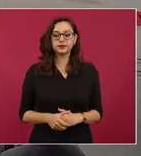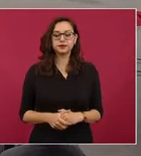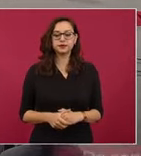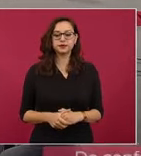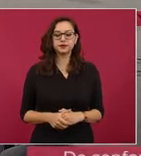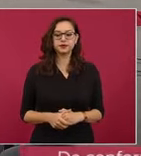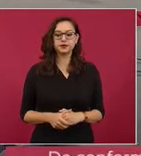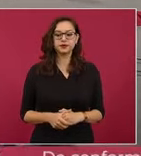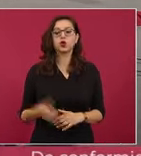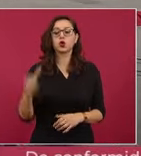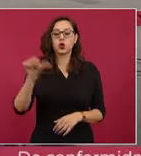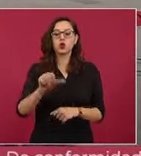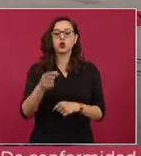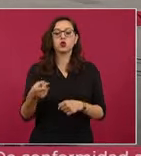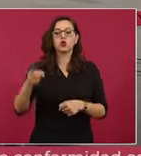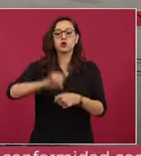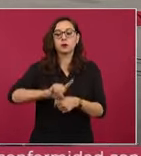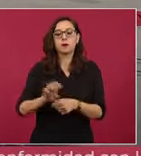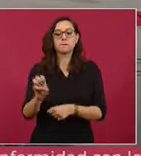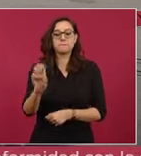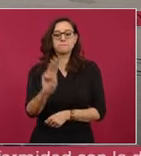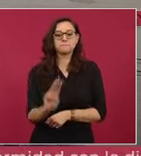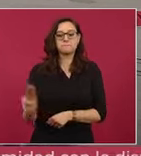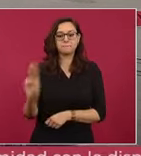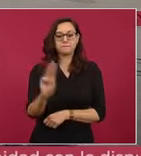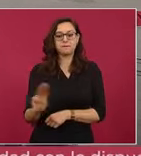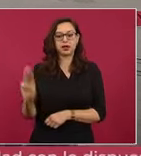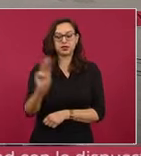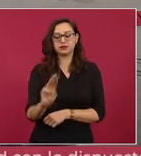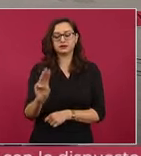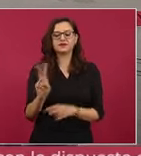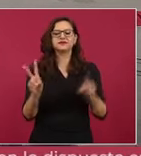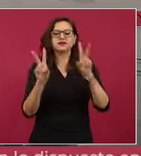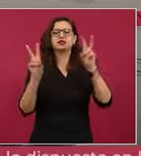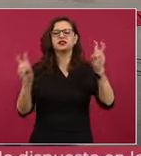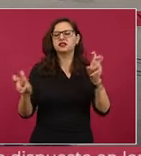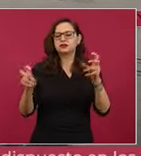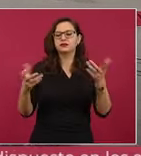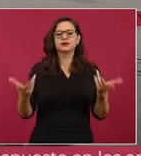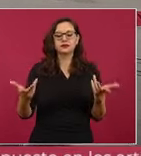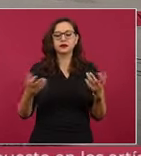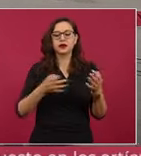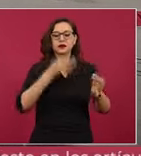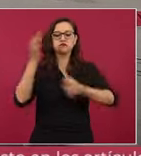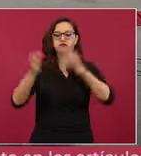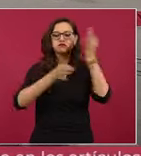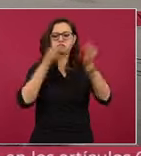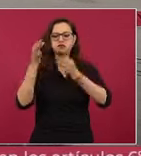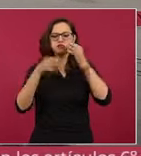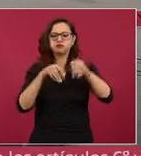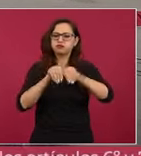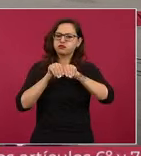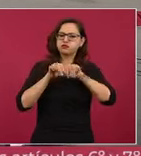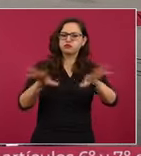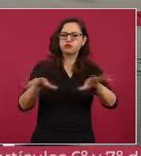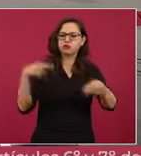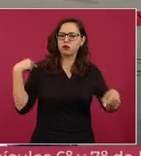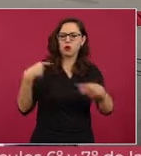Corresponde hoy miércoles a la sección de ¿Quién es quién? En las mentiras de la